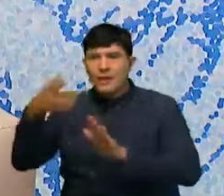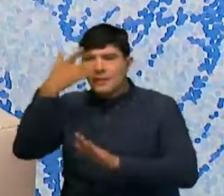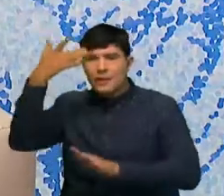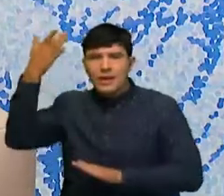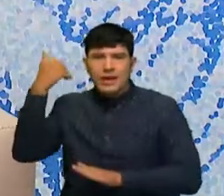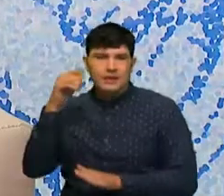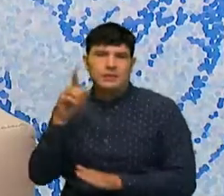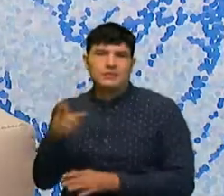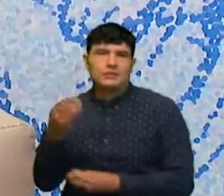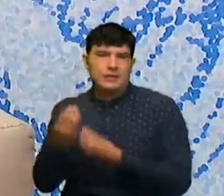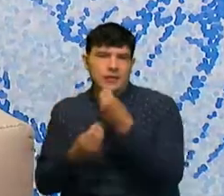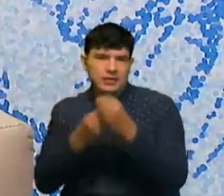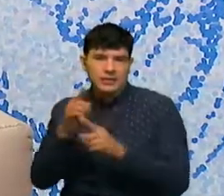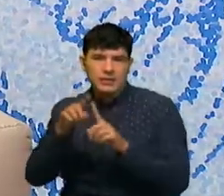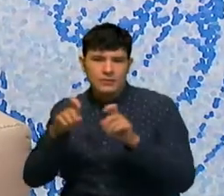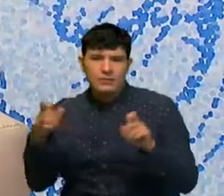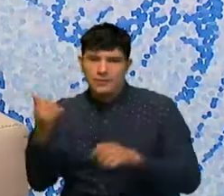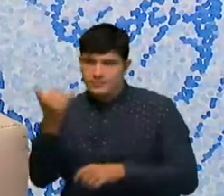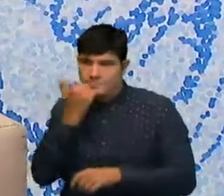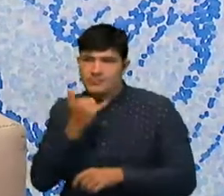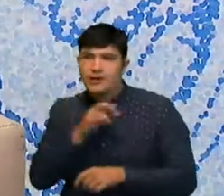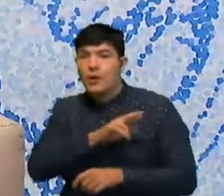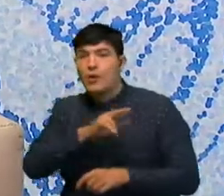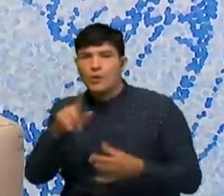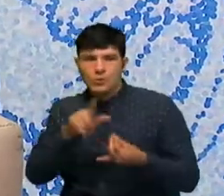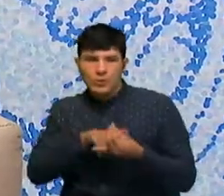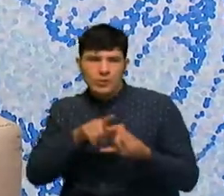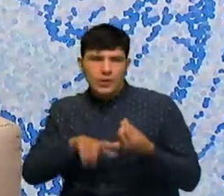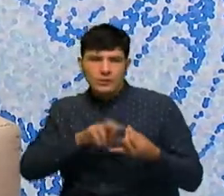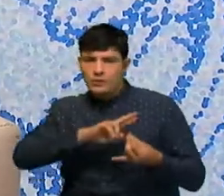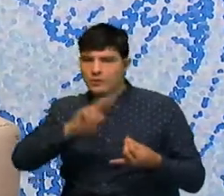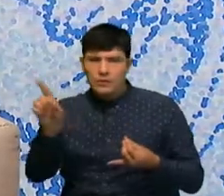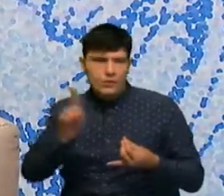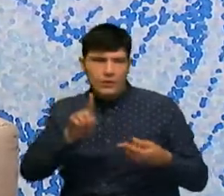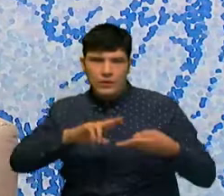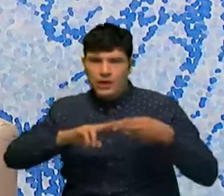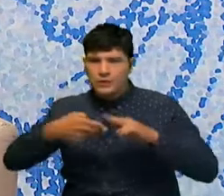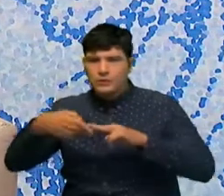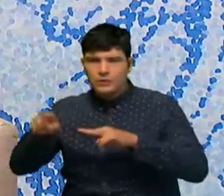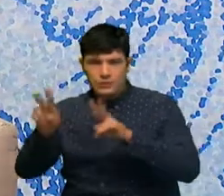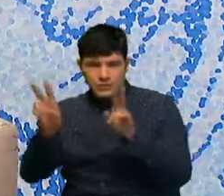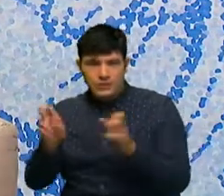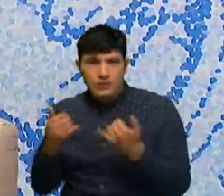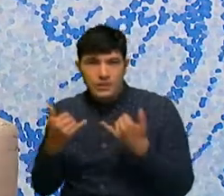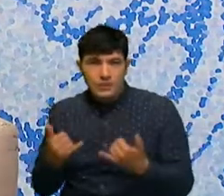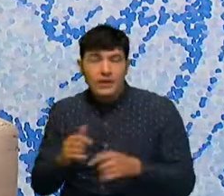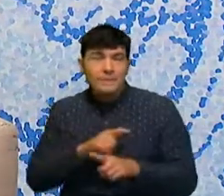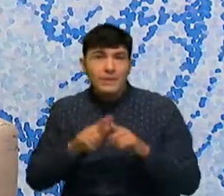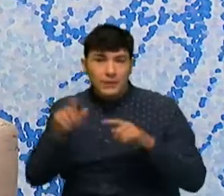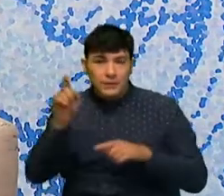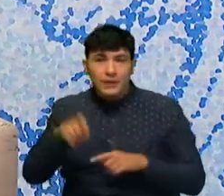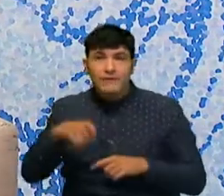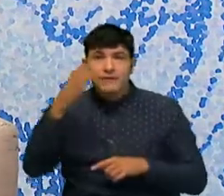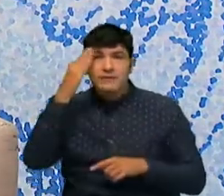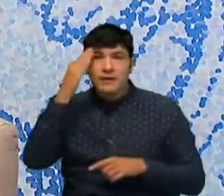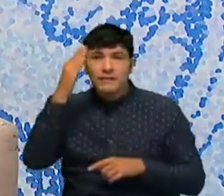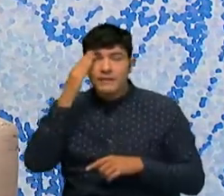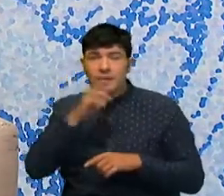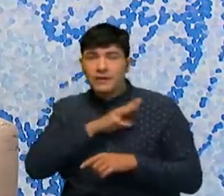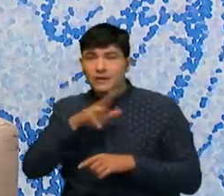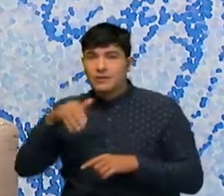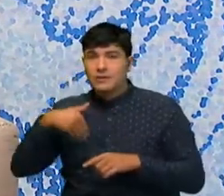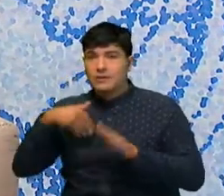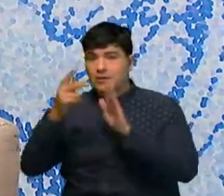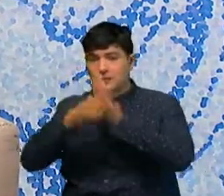cometieron supuestamente un error en otro caso que no viene al tema en este momento. Pero entonces hay que tener en cuenta que nuestras